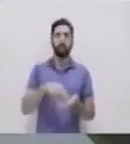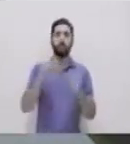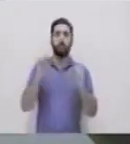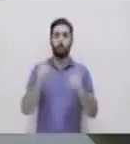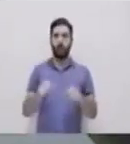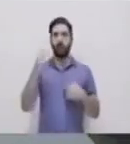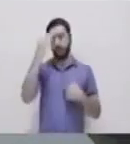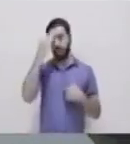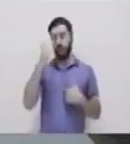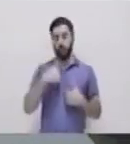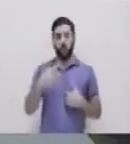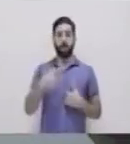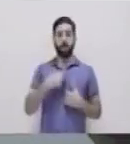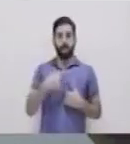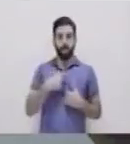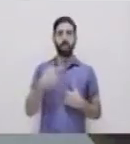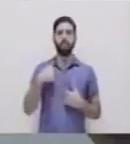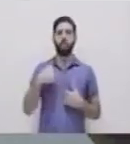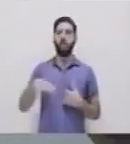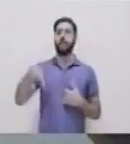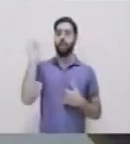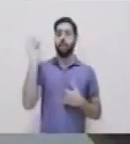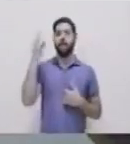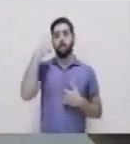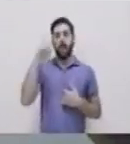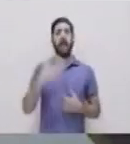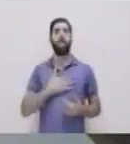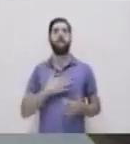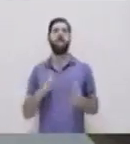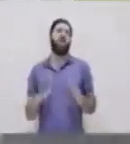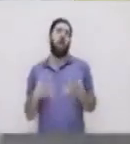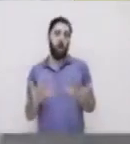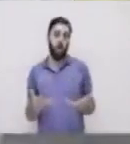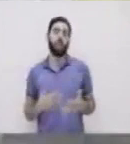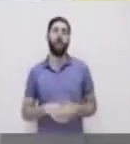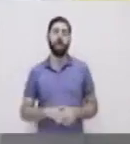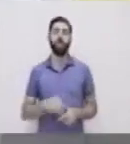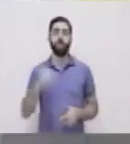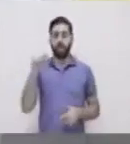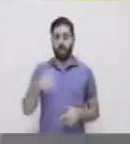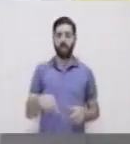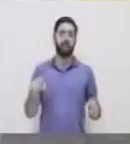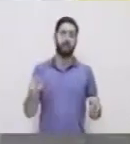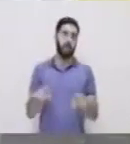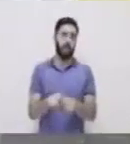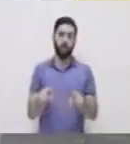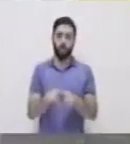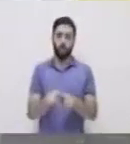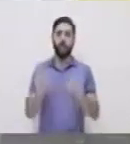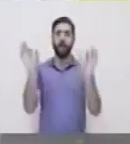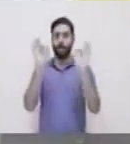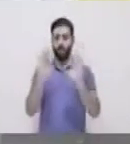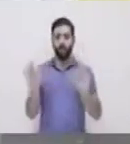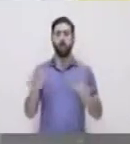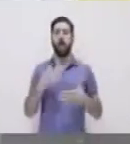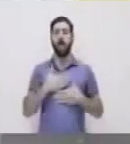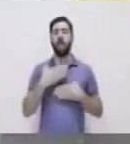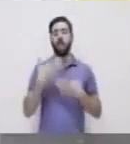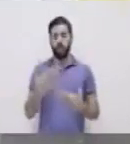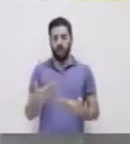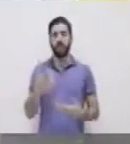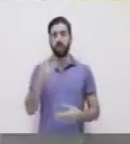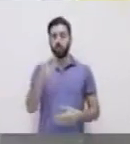pararnos ante esa sociedad y poder nosotros mismos elegir y decidir lo que queremos hacer en esta vida? Pues es parte de la autoconfianza,